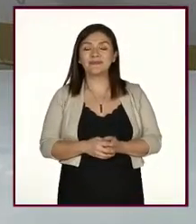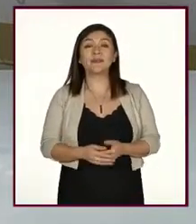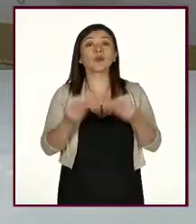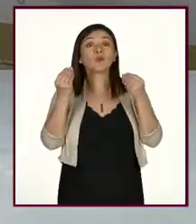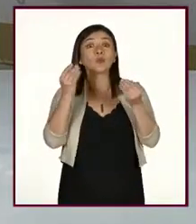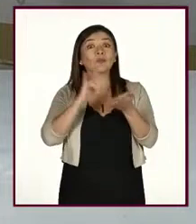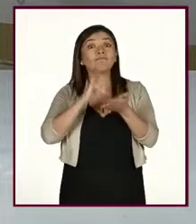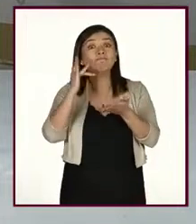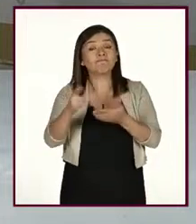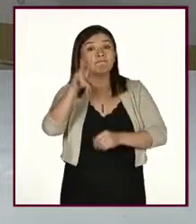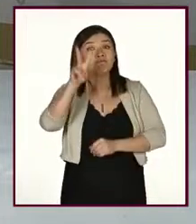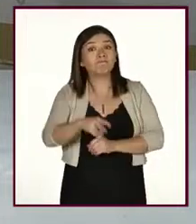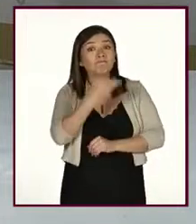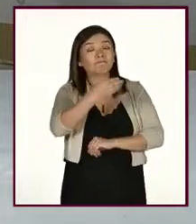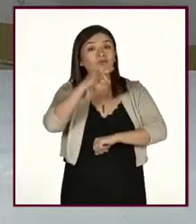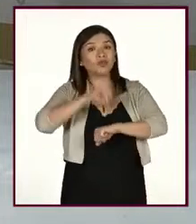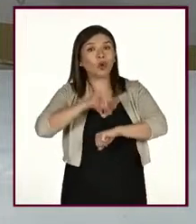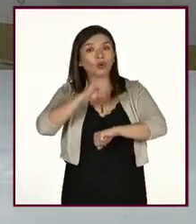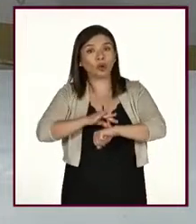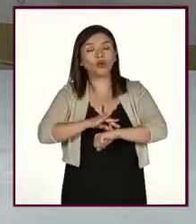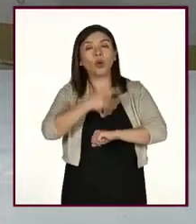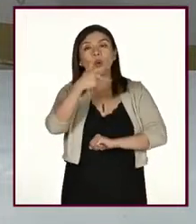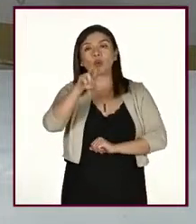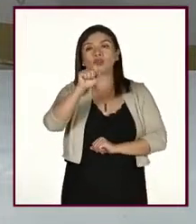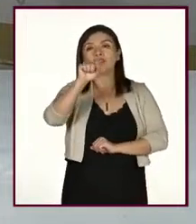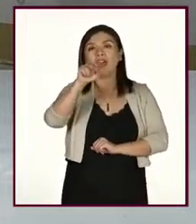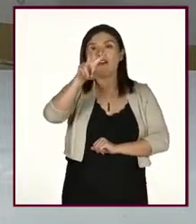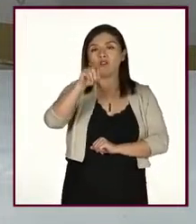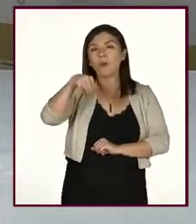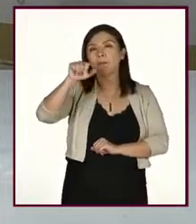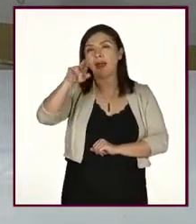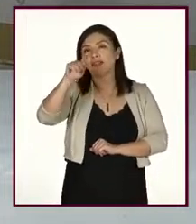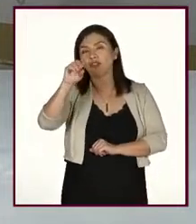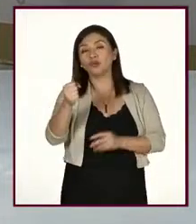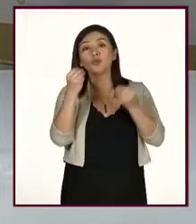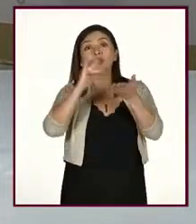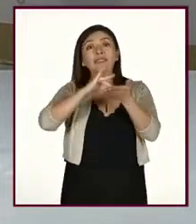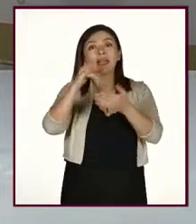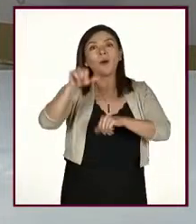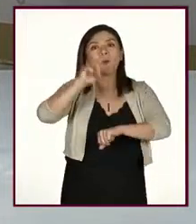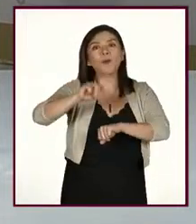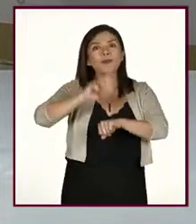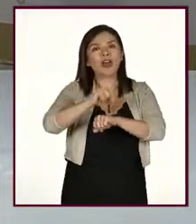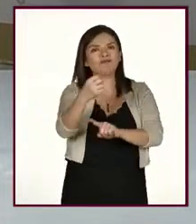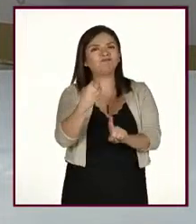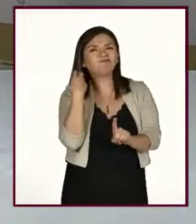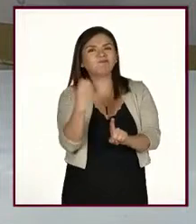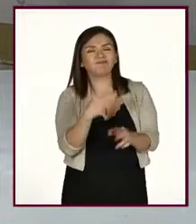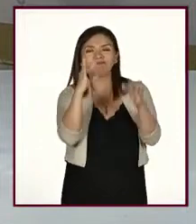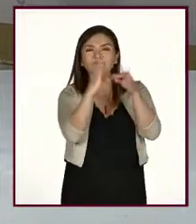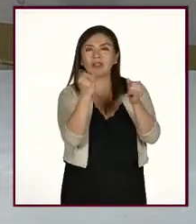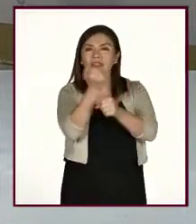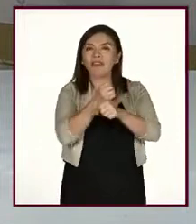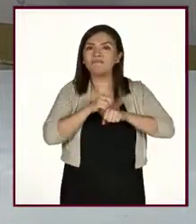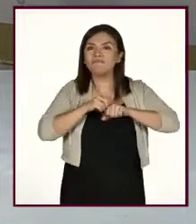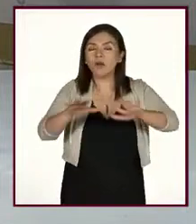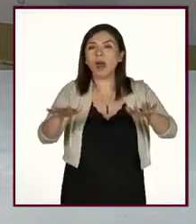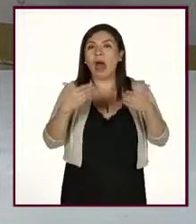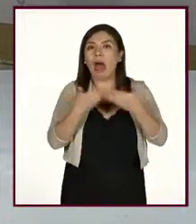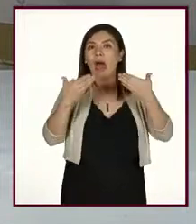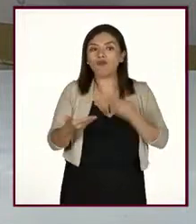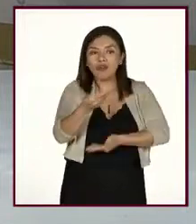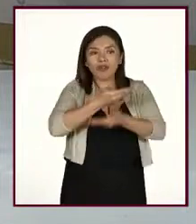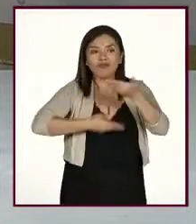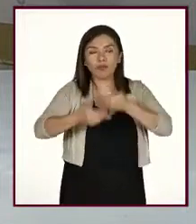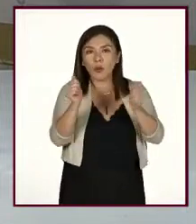Muchas gracias. Bueno, doctor Gustavo Martos, muchas gracias por esta información que ha